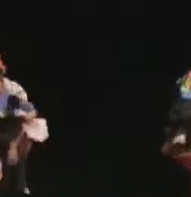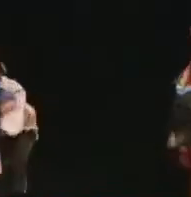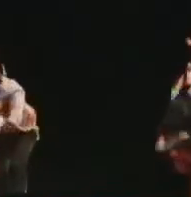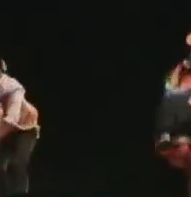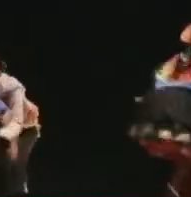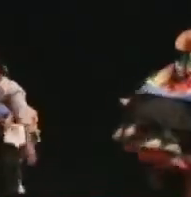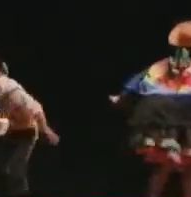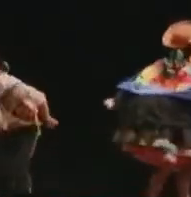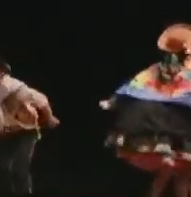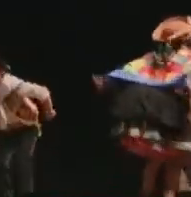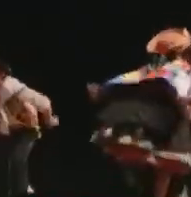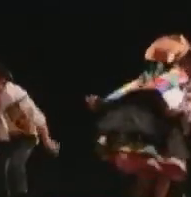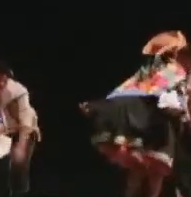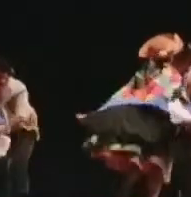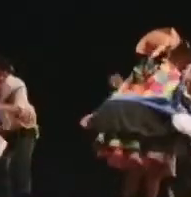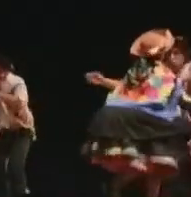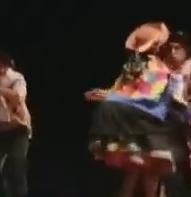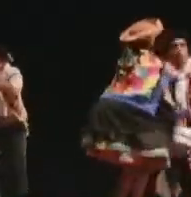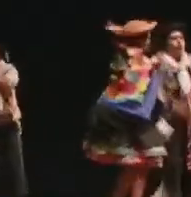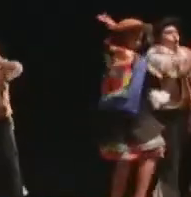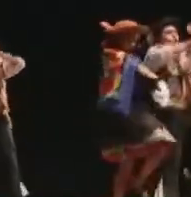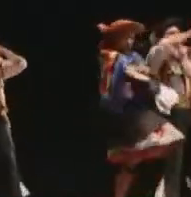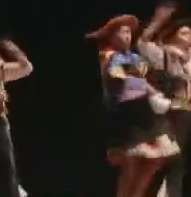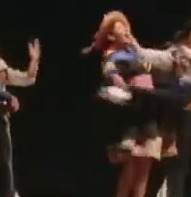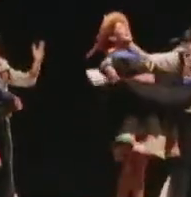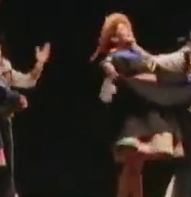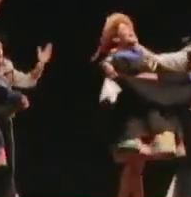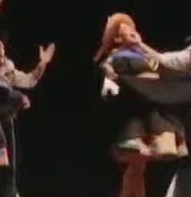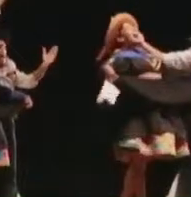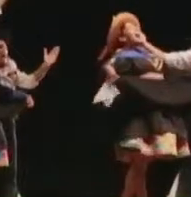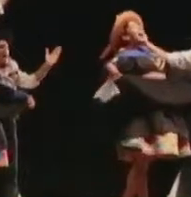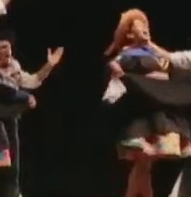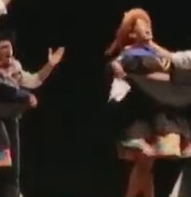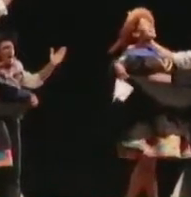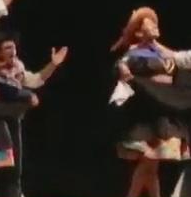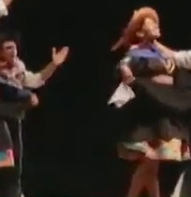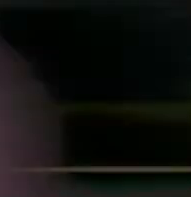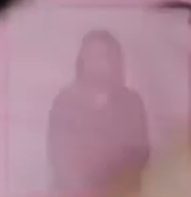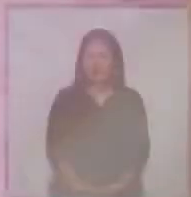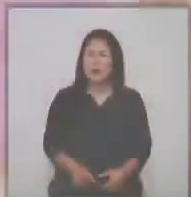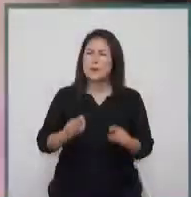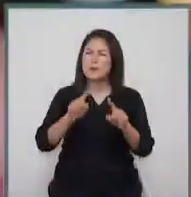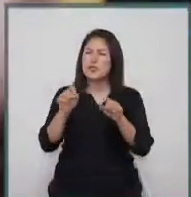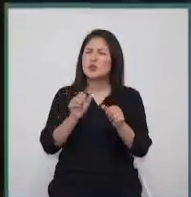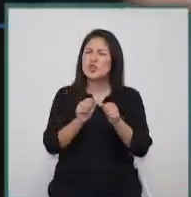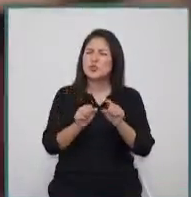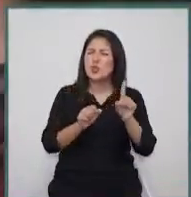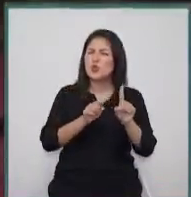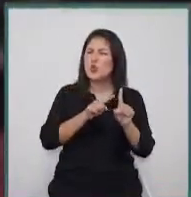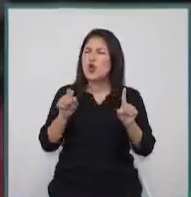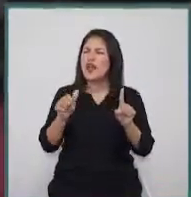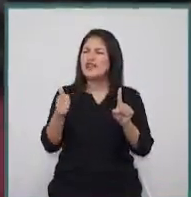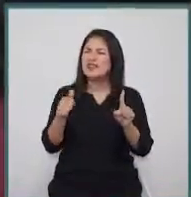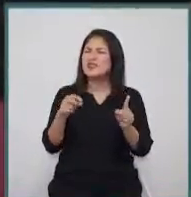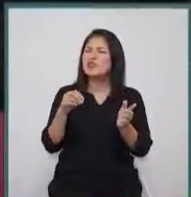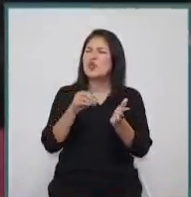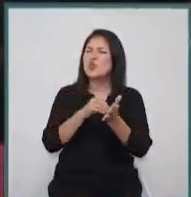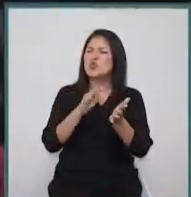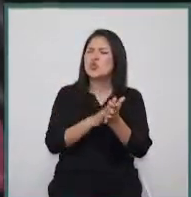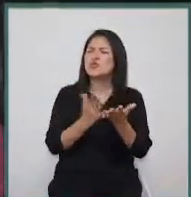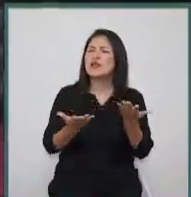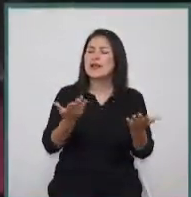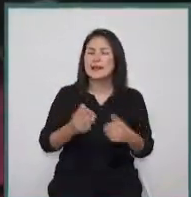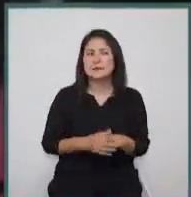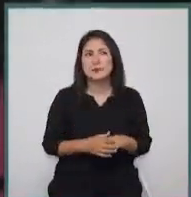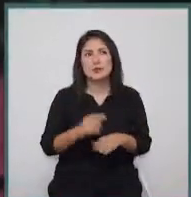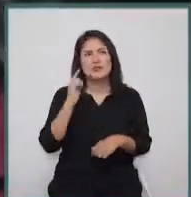Yeah! del 1 al 10, ¿cuánto le pones